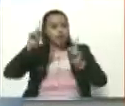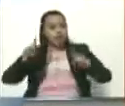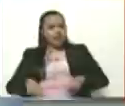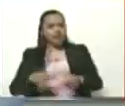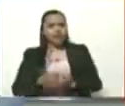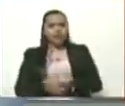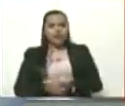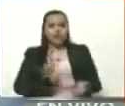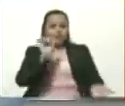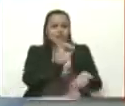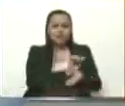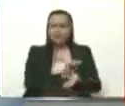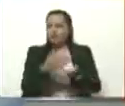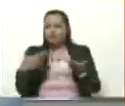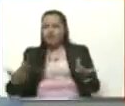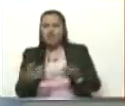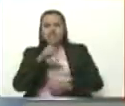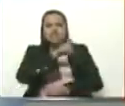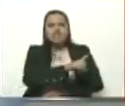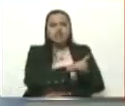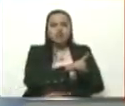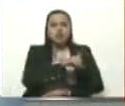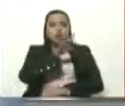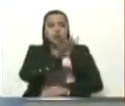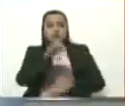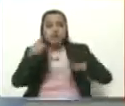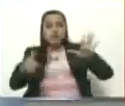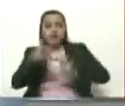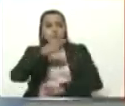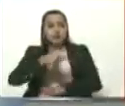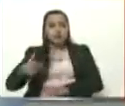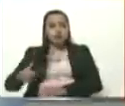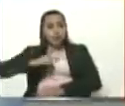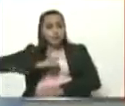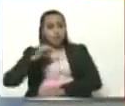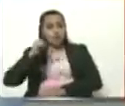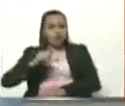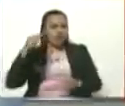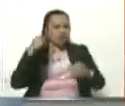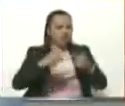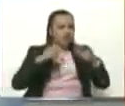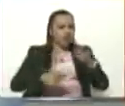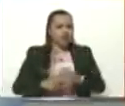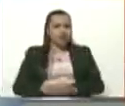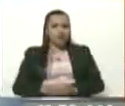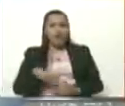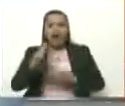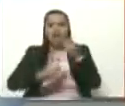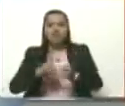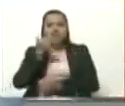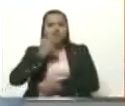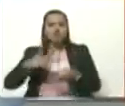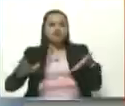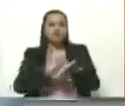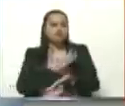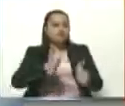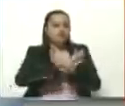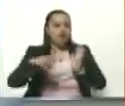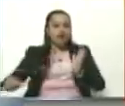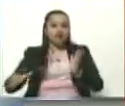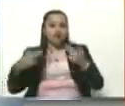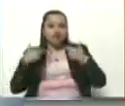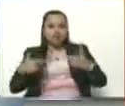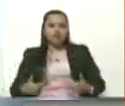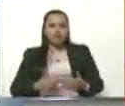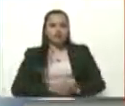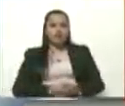imputación de 146 funcionarios de asegurar el estado por presuntas vulneraciones a los derechos humanos asimismo